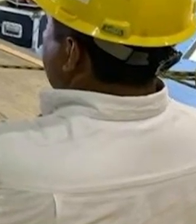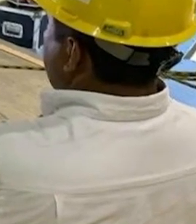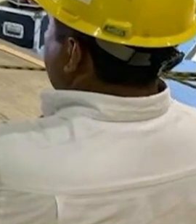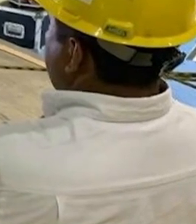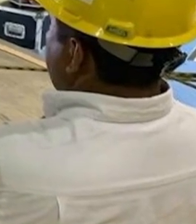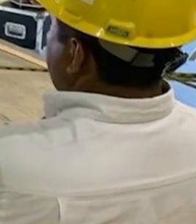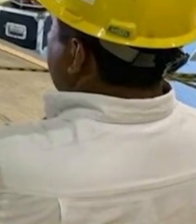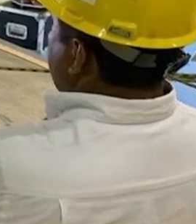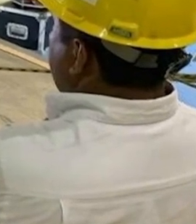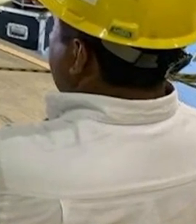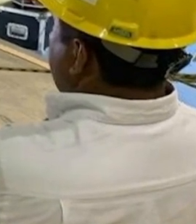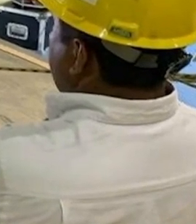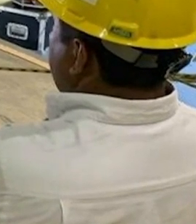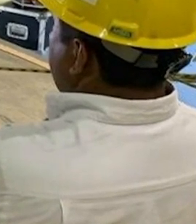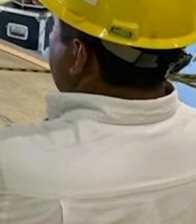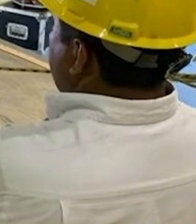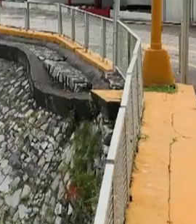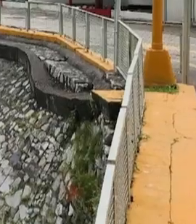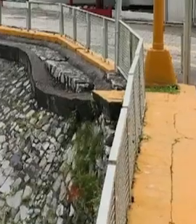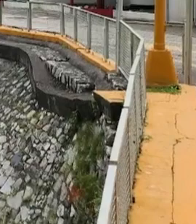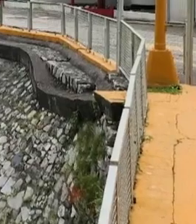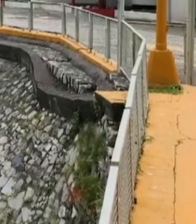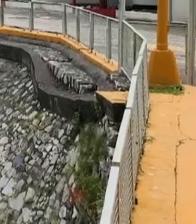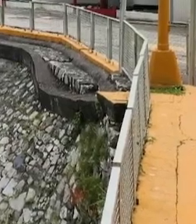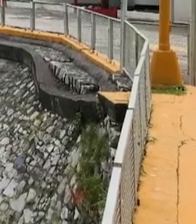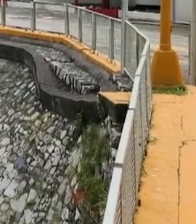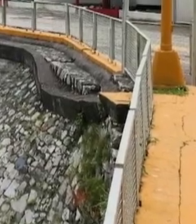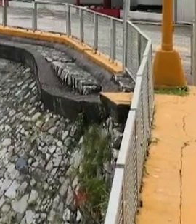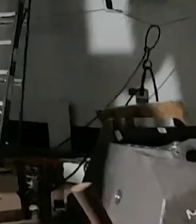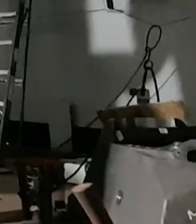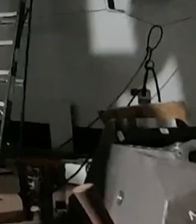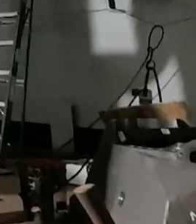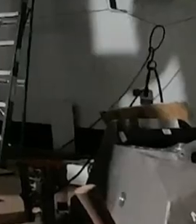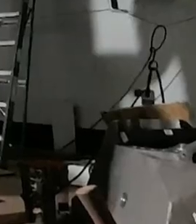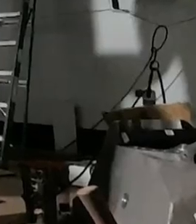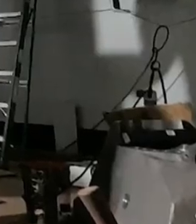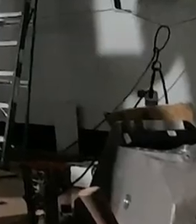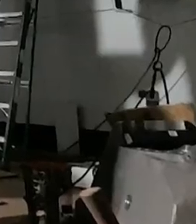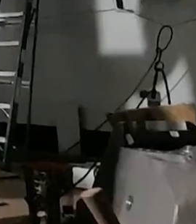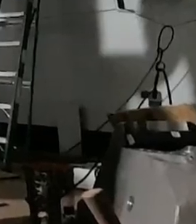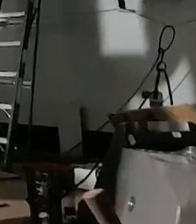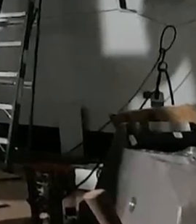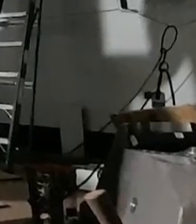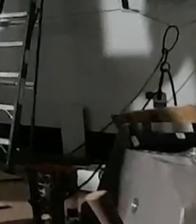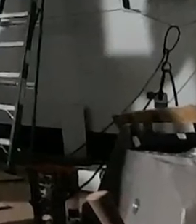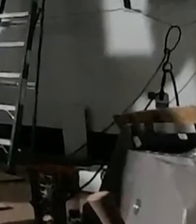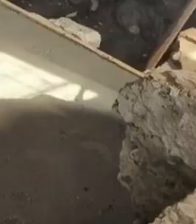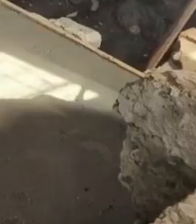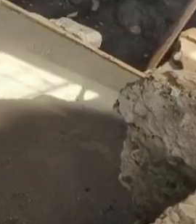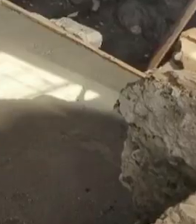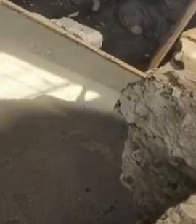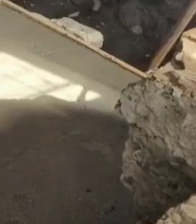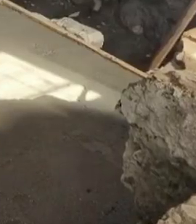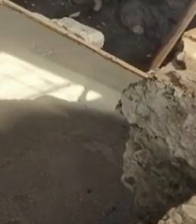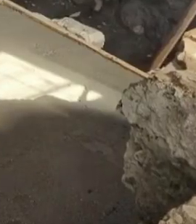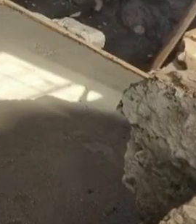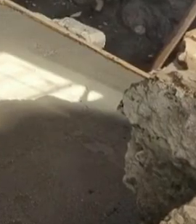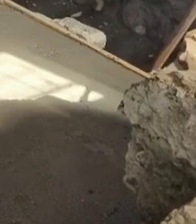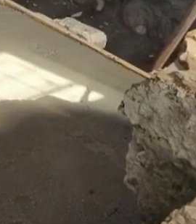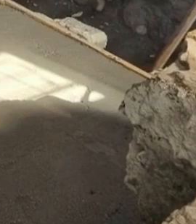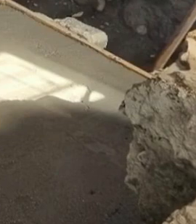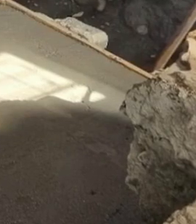avance físico 95%. Mazatepec, avance físico 85%. Portezuelos